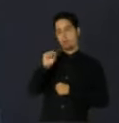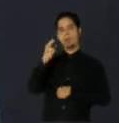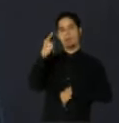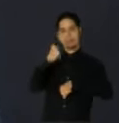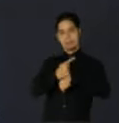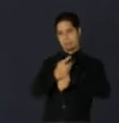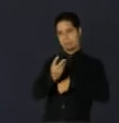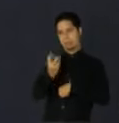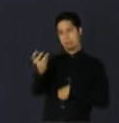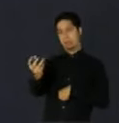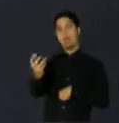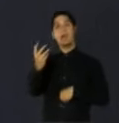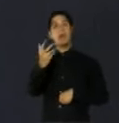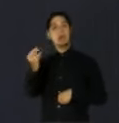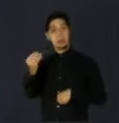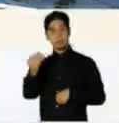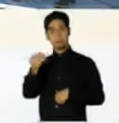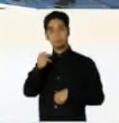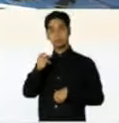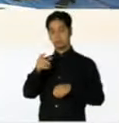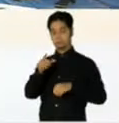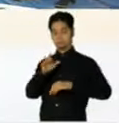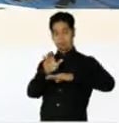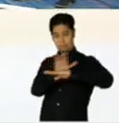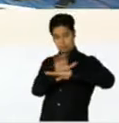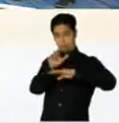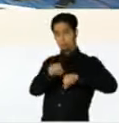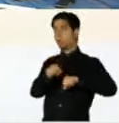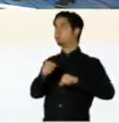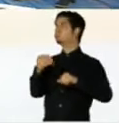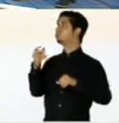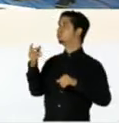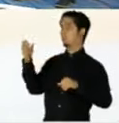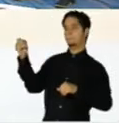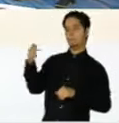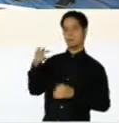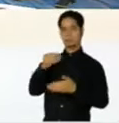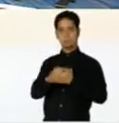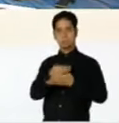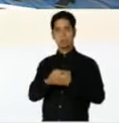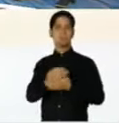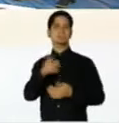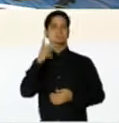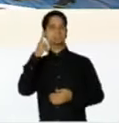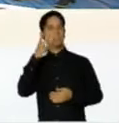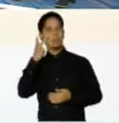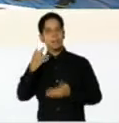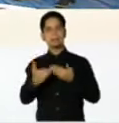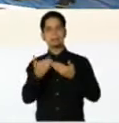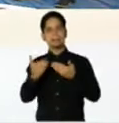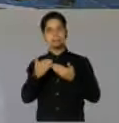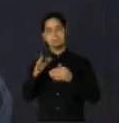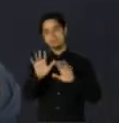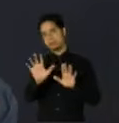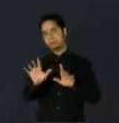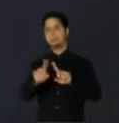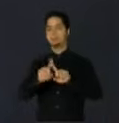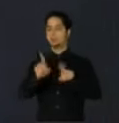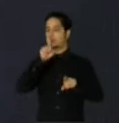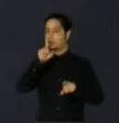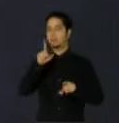el reembolso de parte de la compañía de cuidado coordinado. Parece sencillo, parece tan simple como hacer una orden administrativa, pero tiene unos elementos y